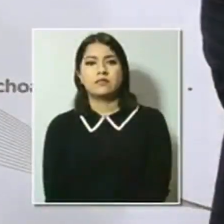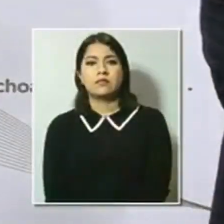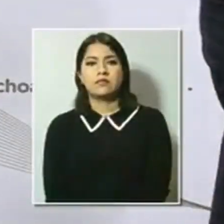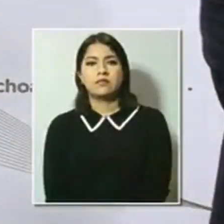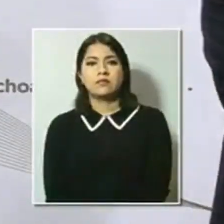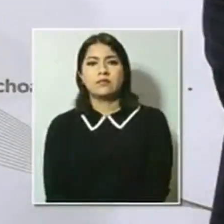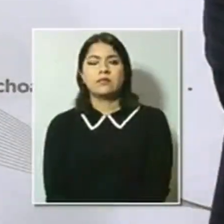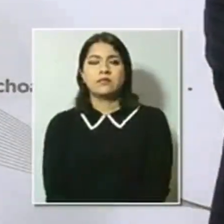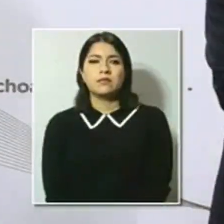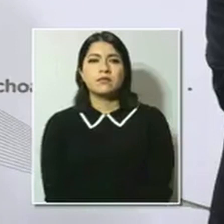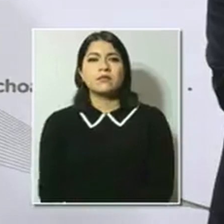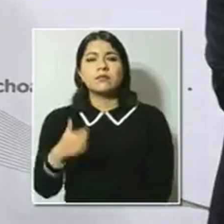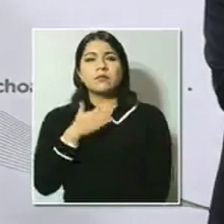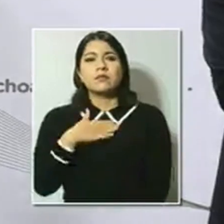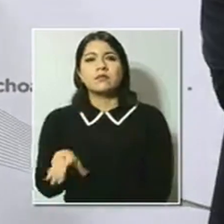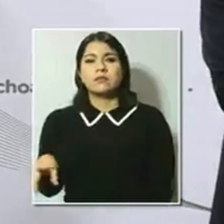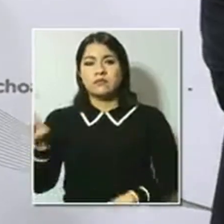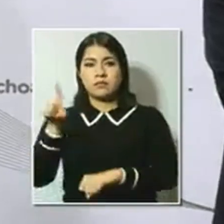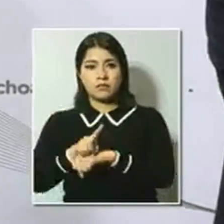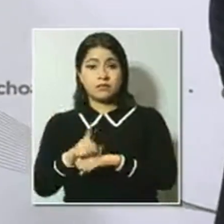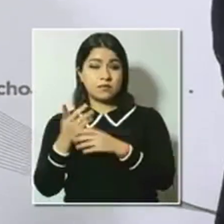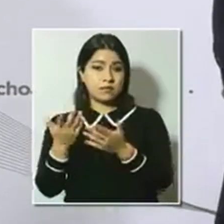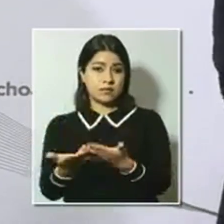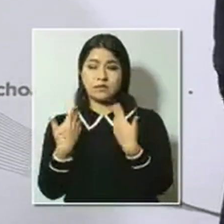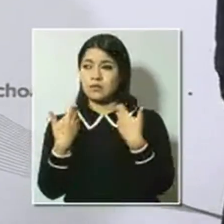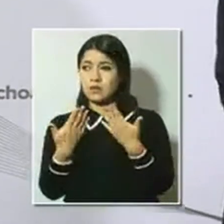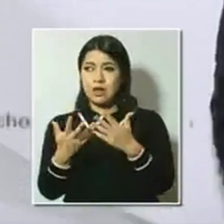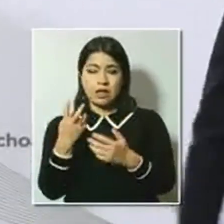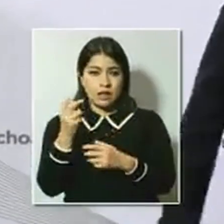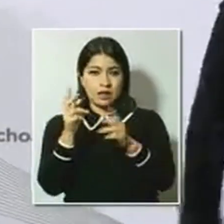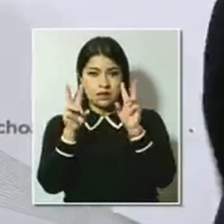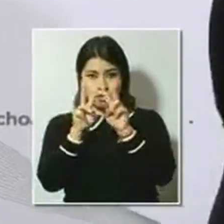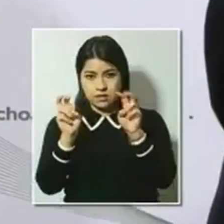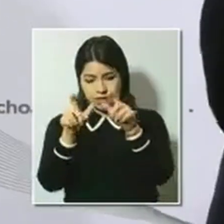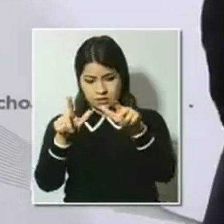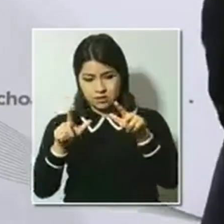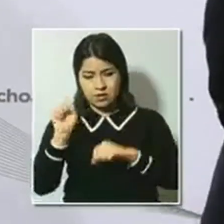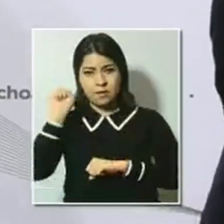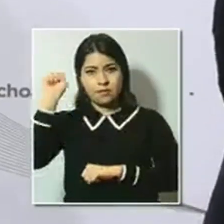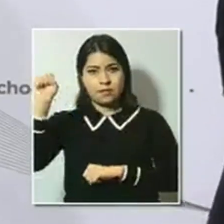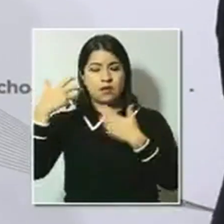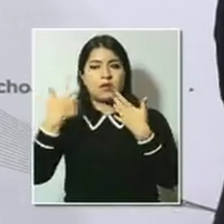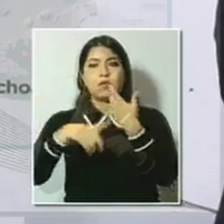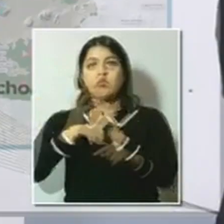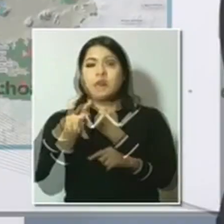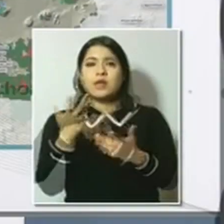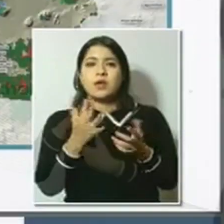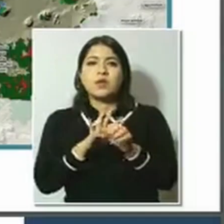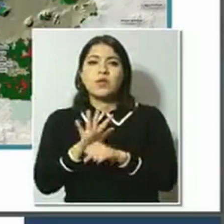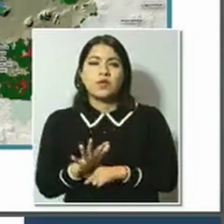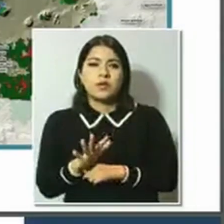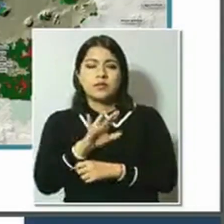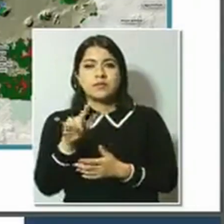Medio Ambiente, Alejandro Méndez López. En rueda de prensa refirió que para el año 1994 la superficie del lago era de 12.000